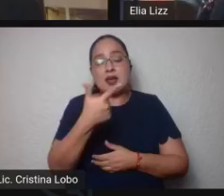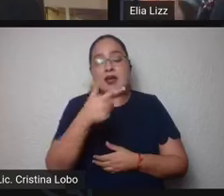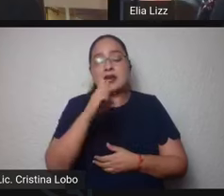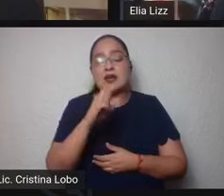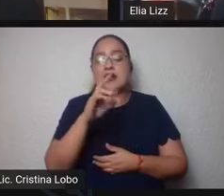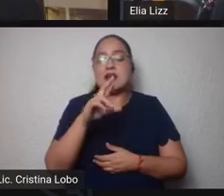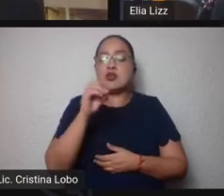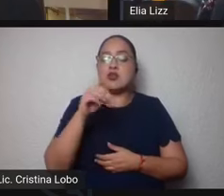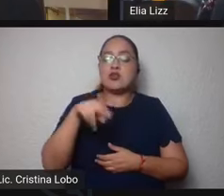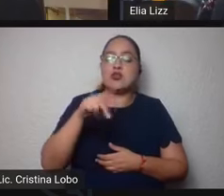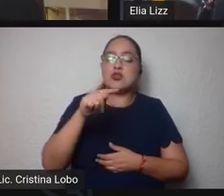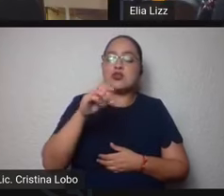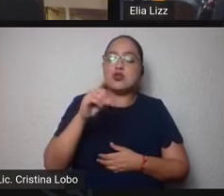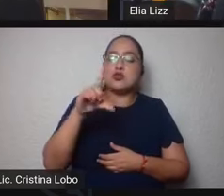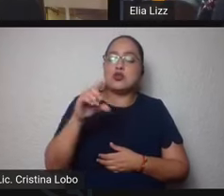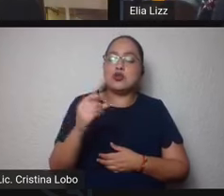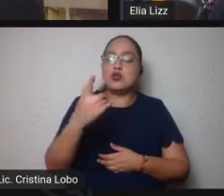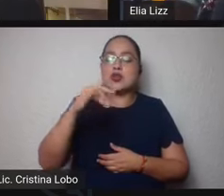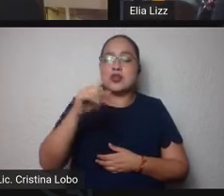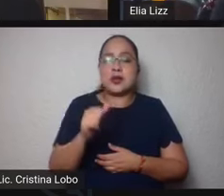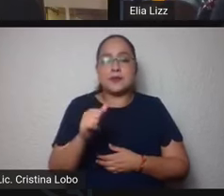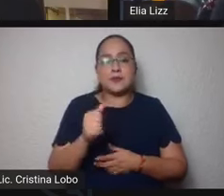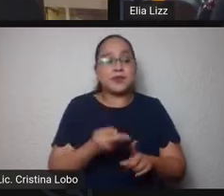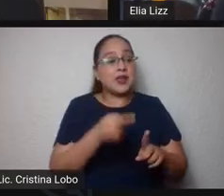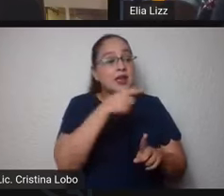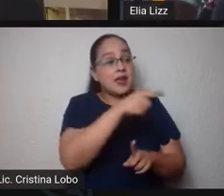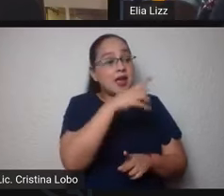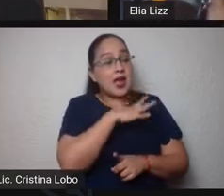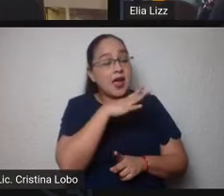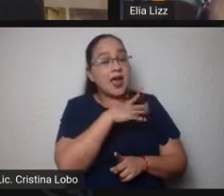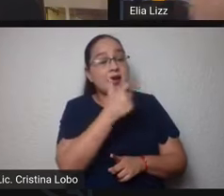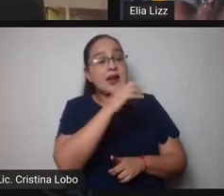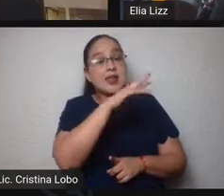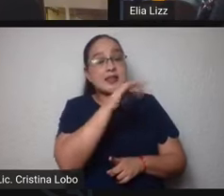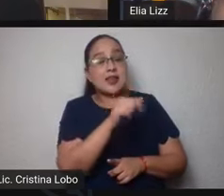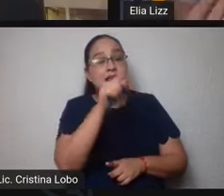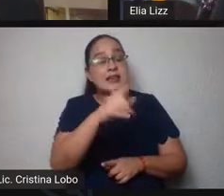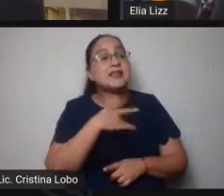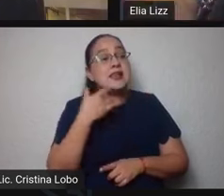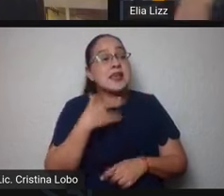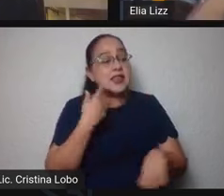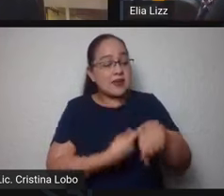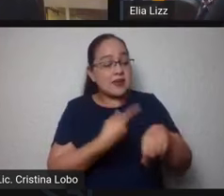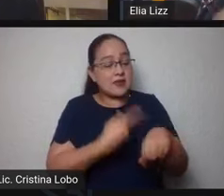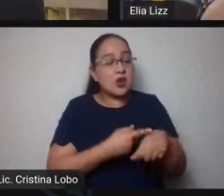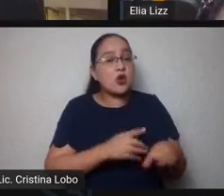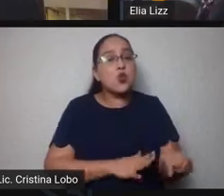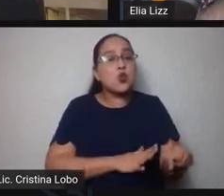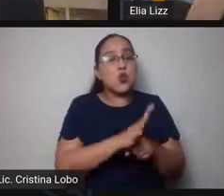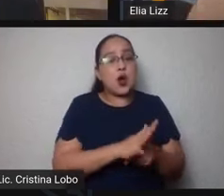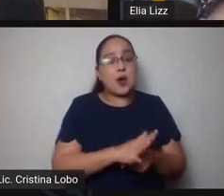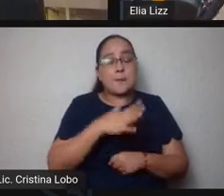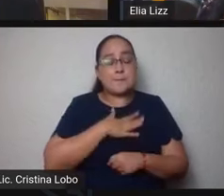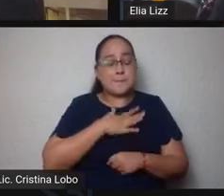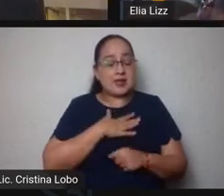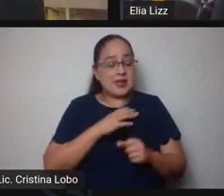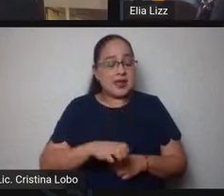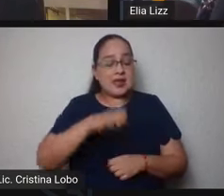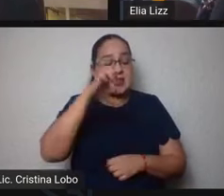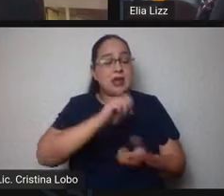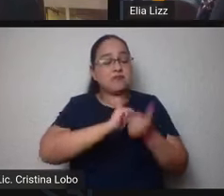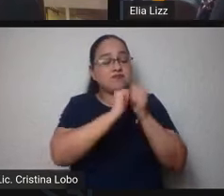que son cuestiones diferentes. La geriatría se basa en los síntomas de las personas, de las enfermedades degenerativas, justamente que